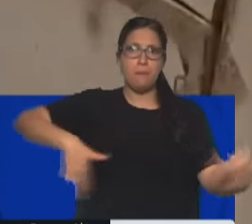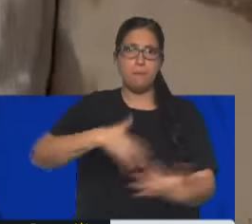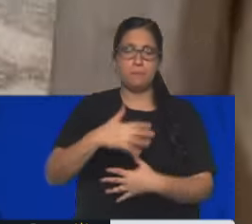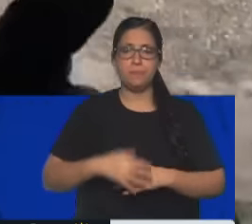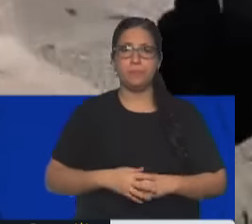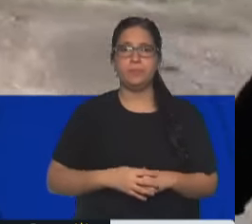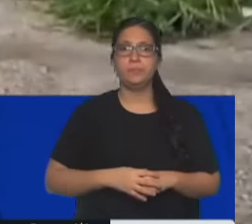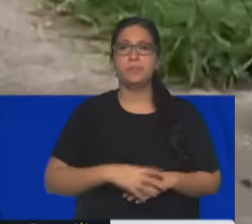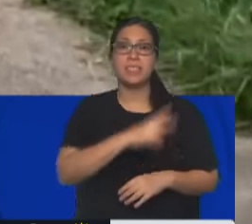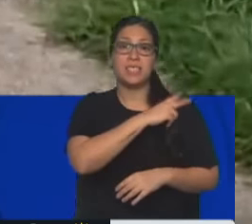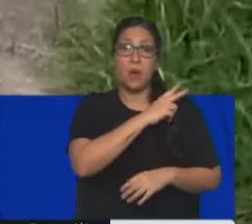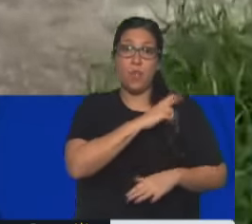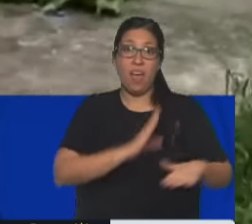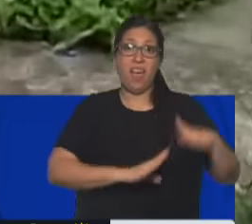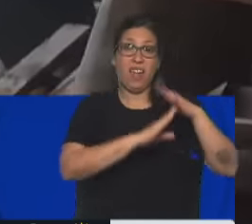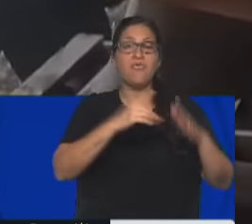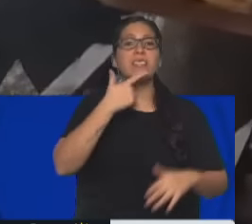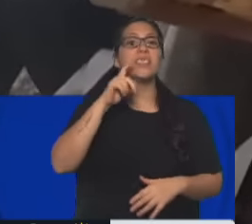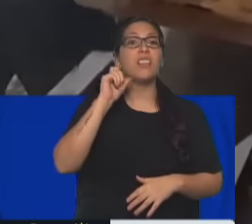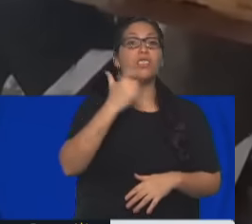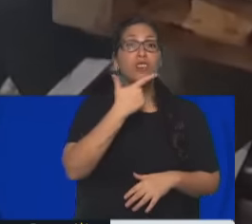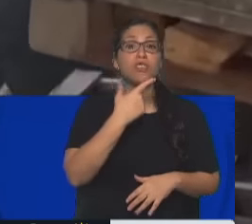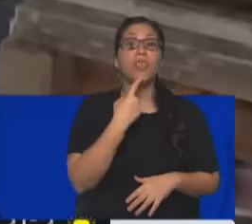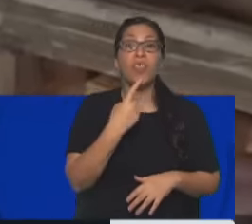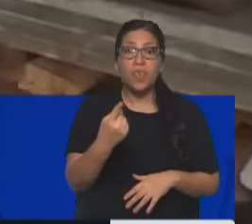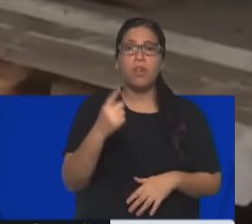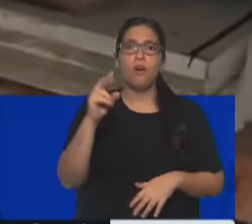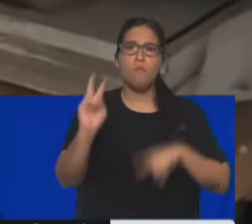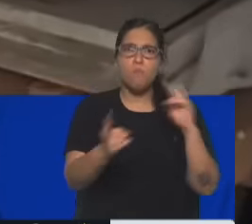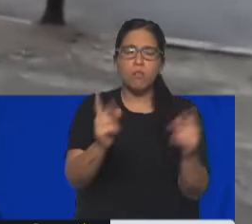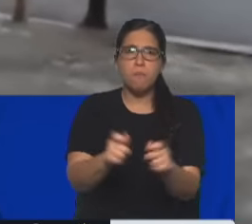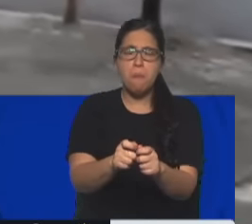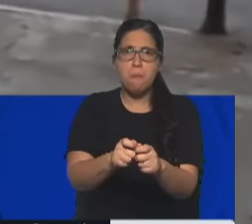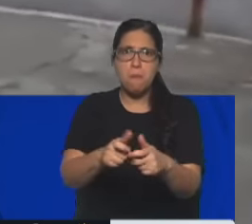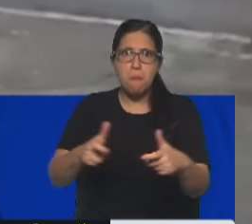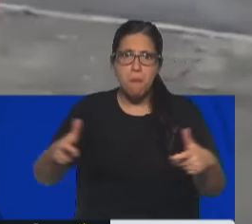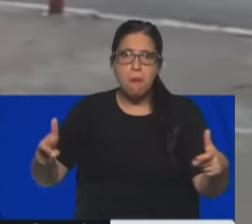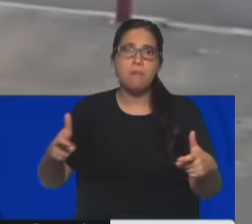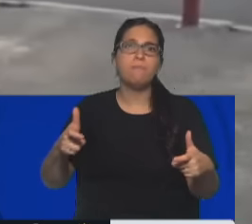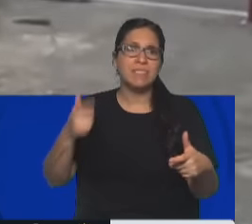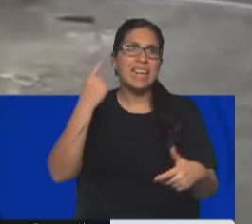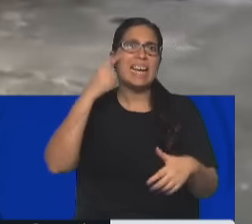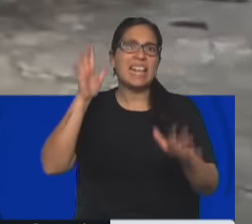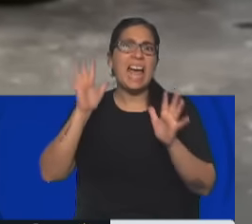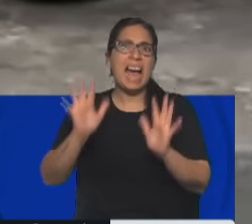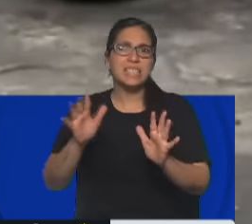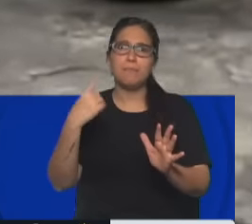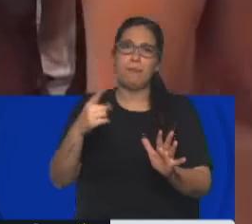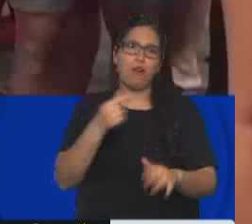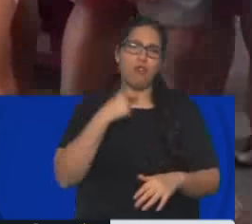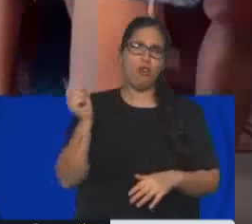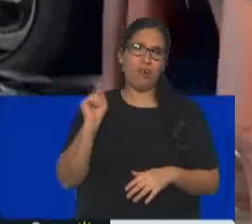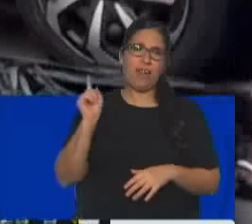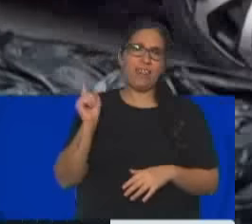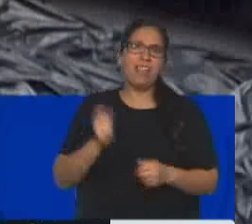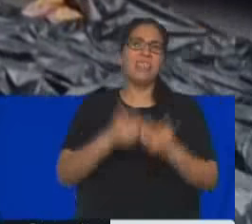Según el jefe de seguridad del Estado, Víctor Santos, la elevada letalidad del despliegue policial era esperada pero no deseada.